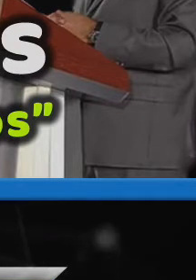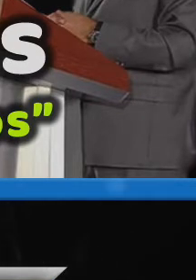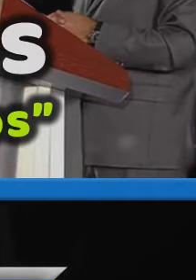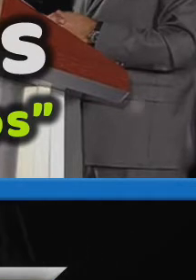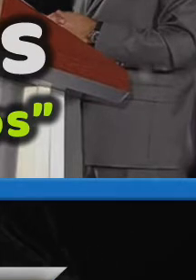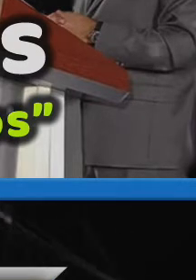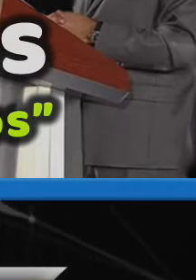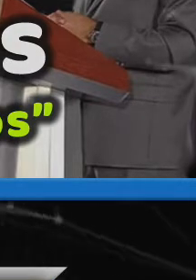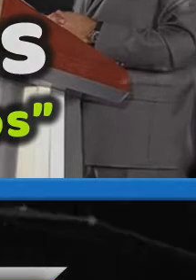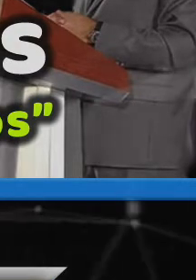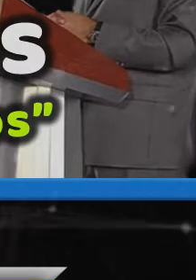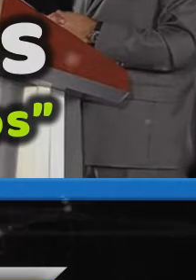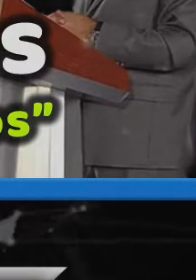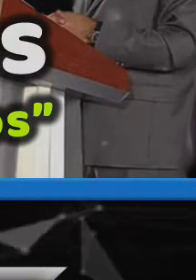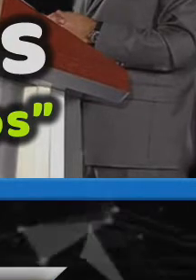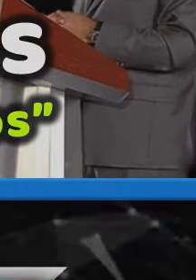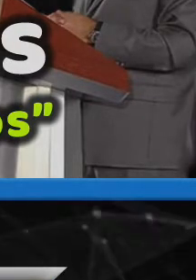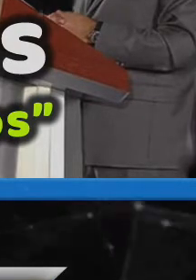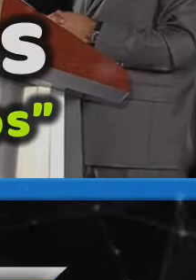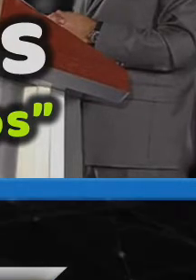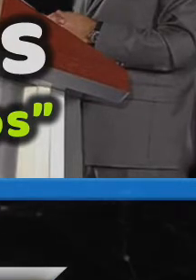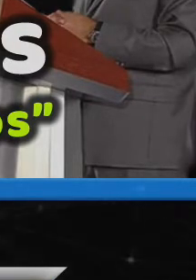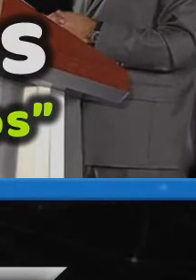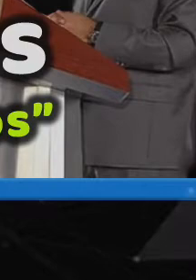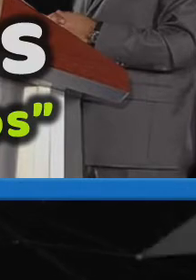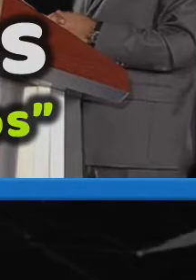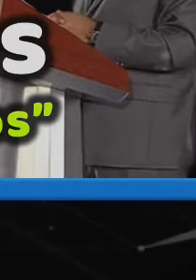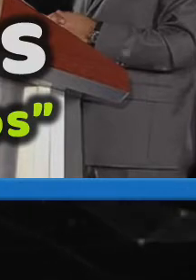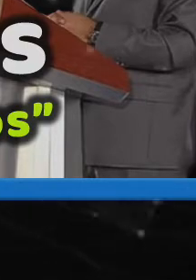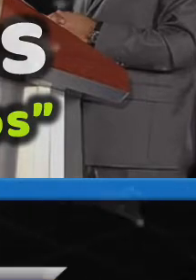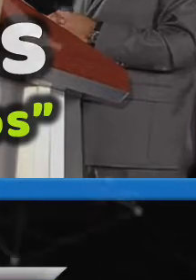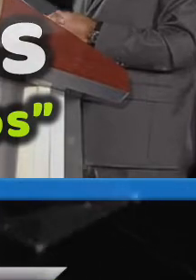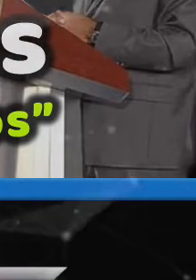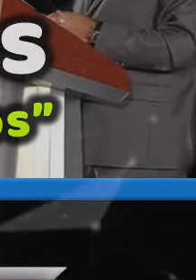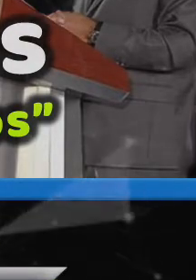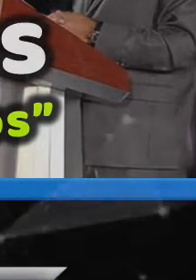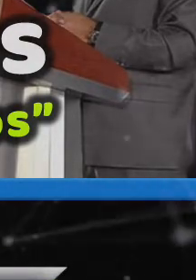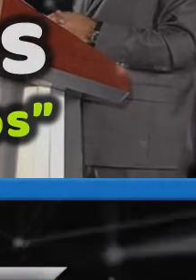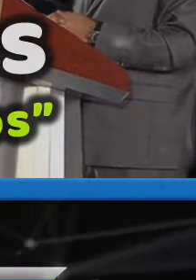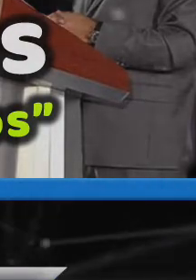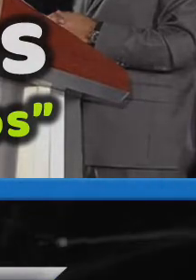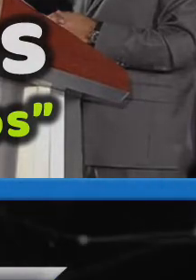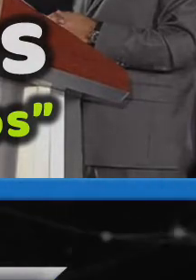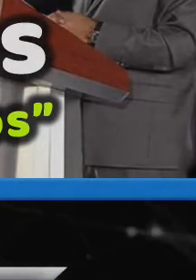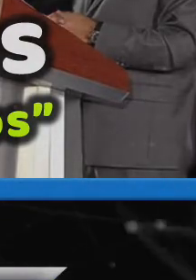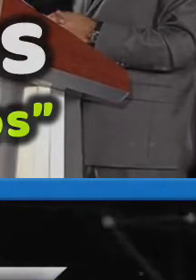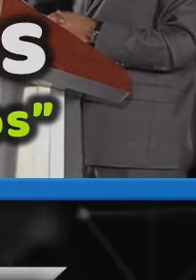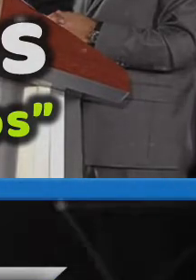La conferencia del presidente Andrés Manuel López Obrador en 5 minutos o menos.